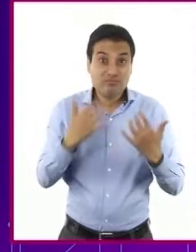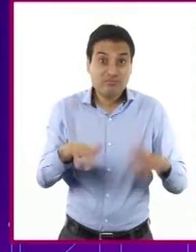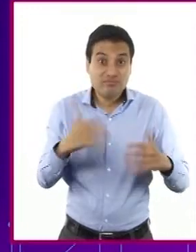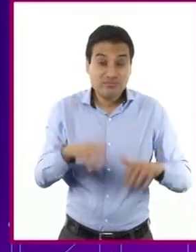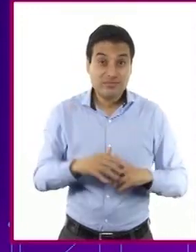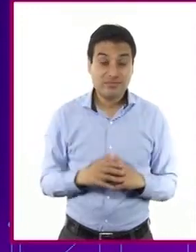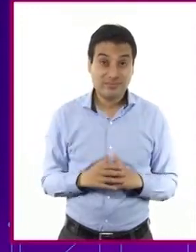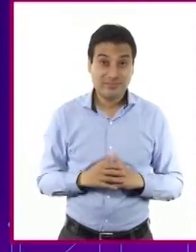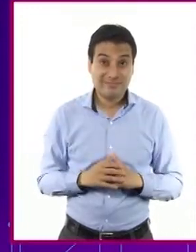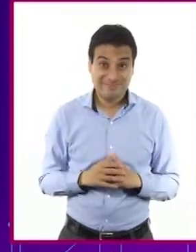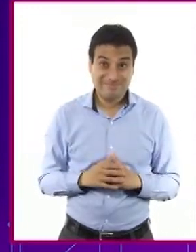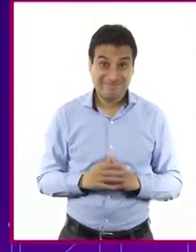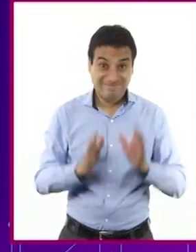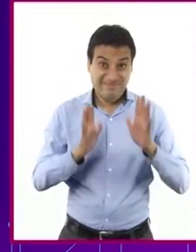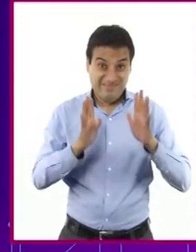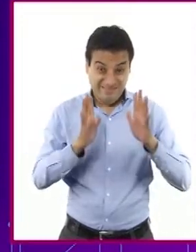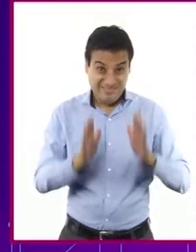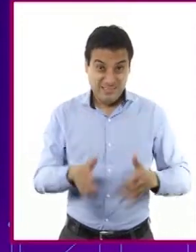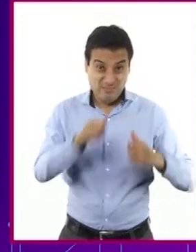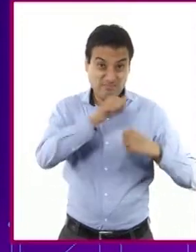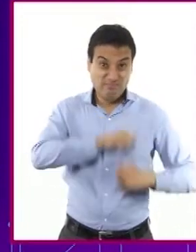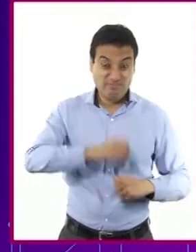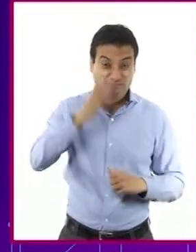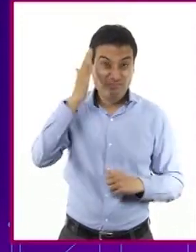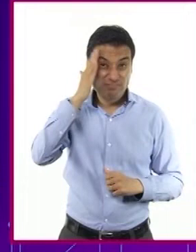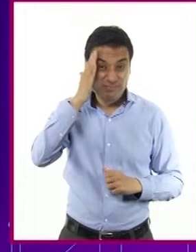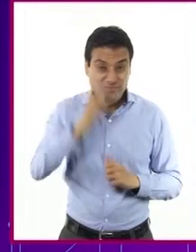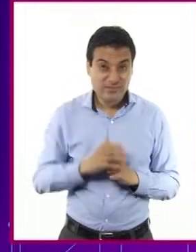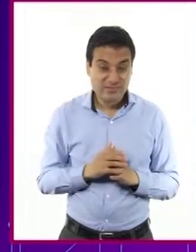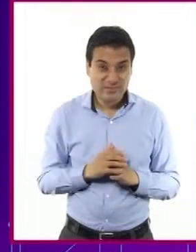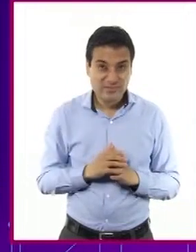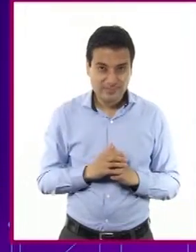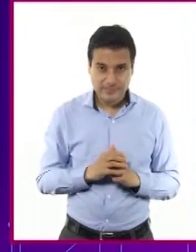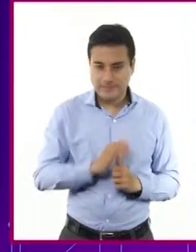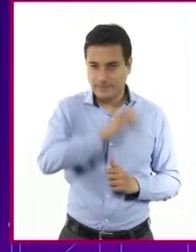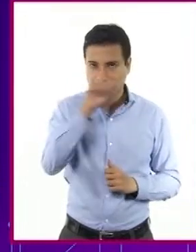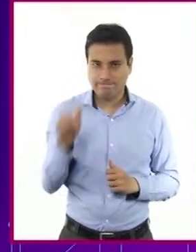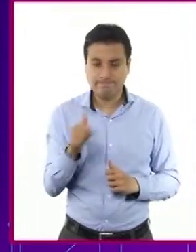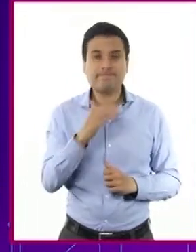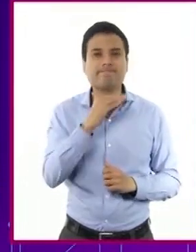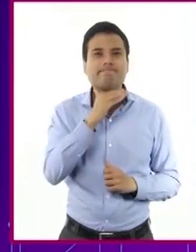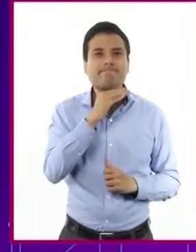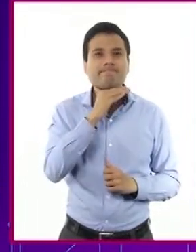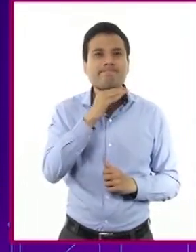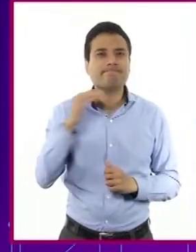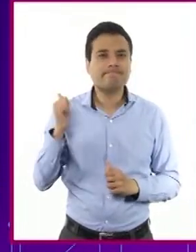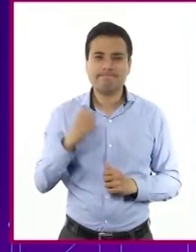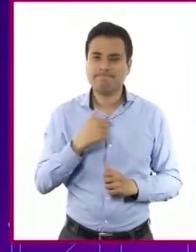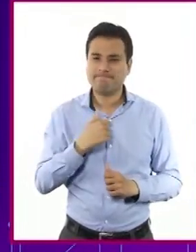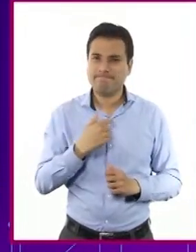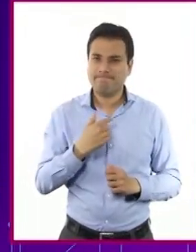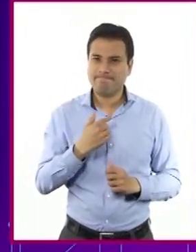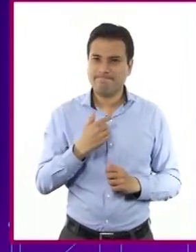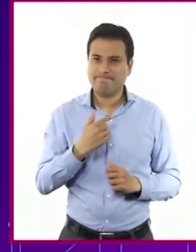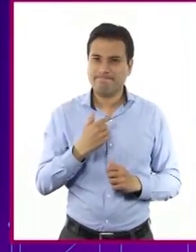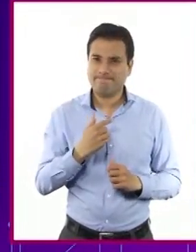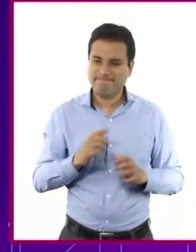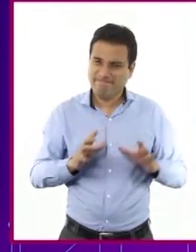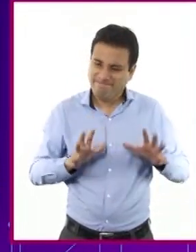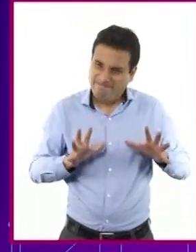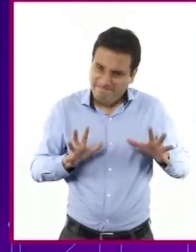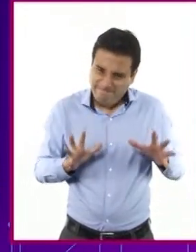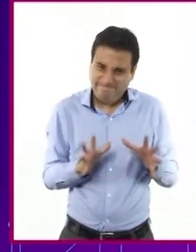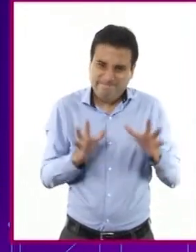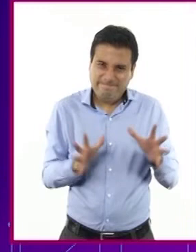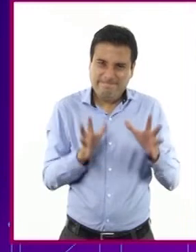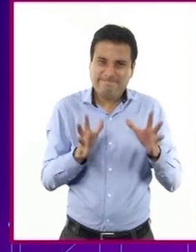poder, entonces prepara a esa nación para una